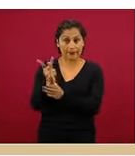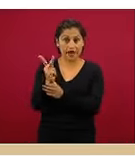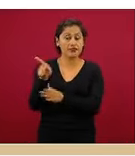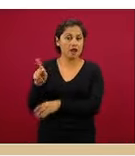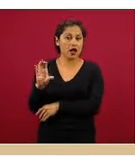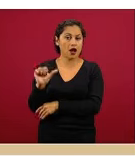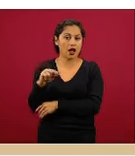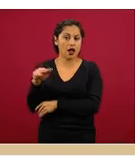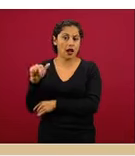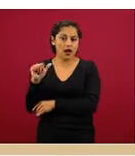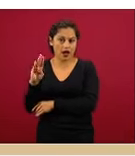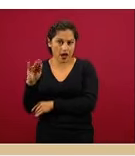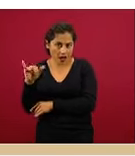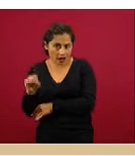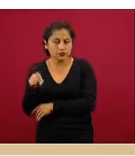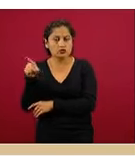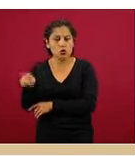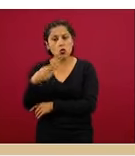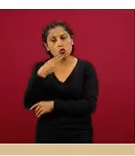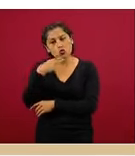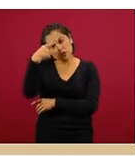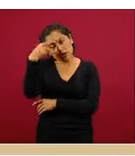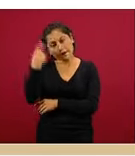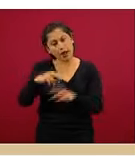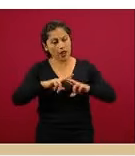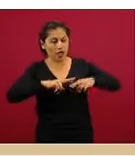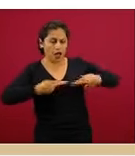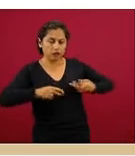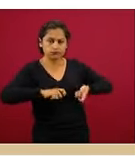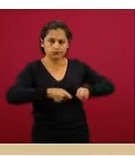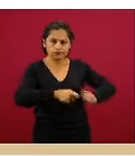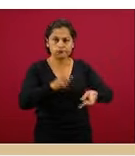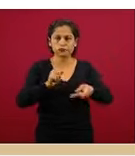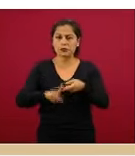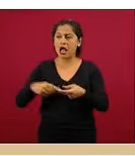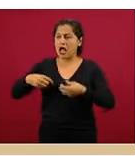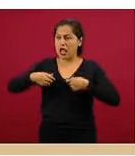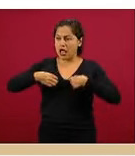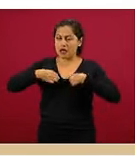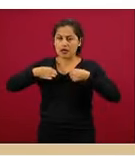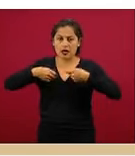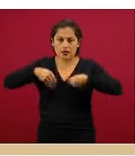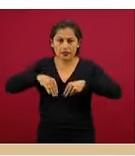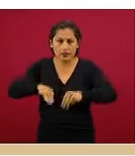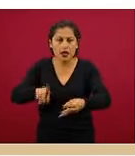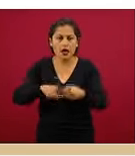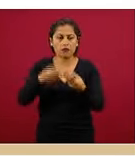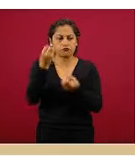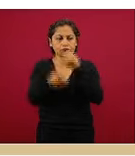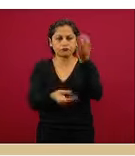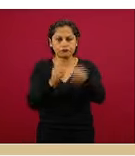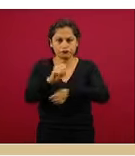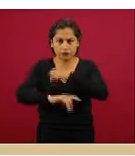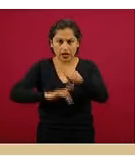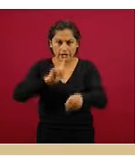presta para hacer cuerdas, telas, para el aceite, para alimentar a los animales. Es una planta